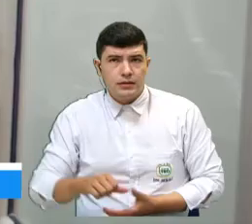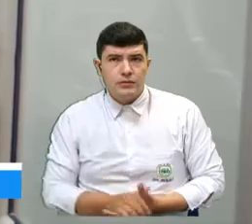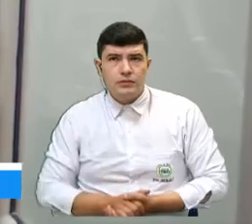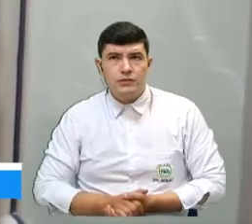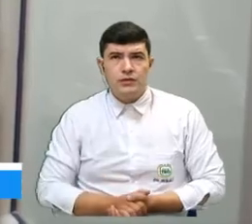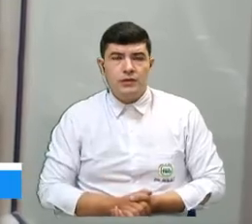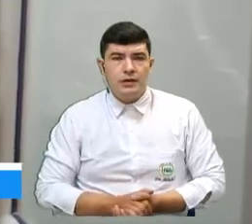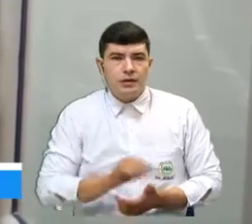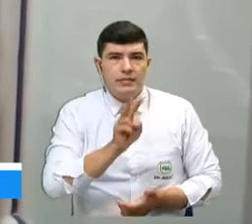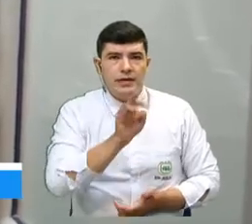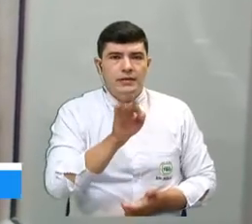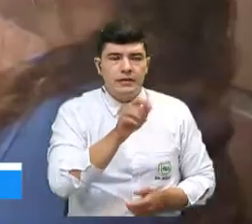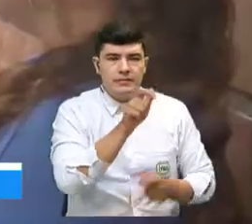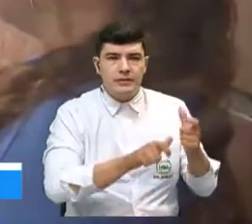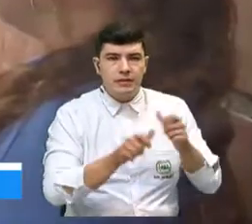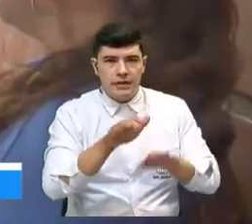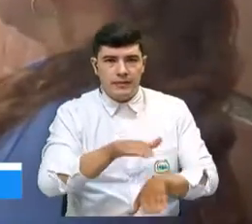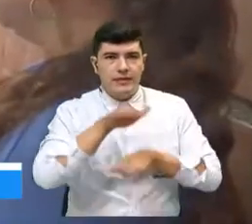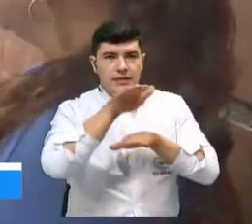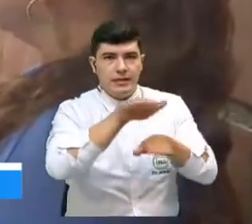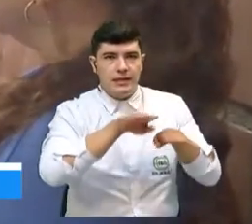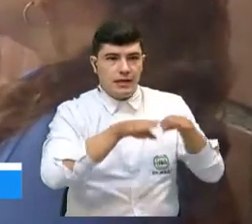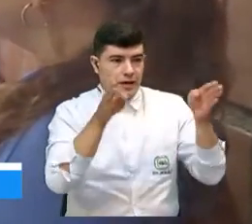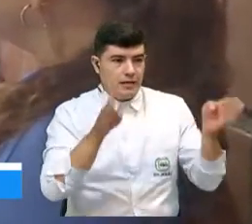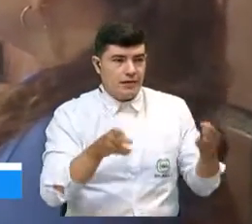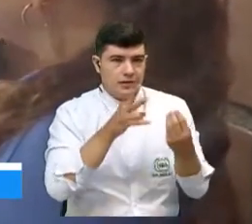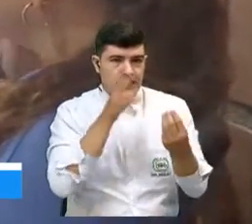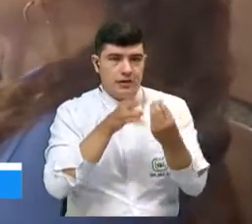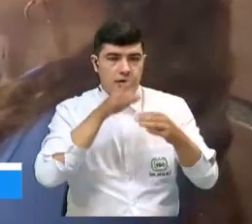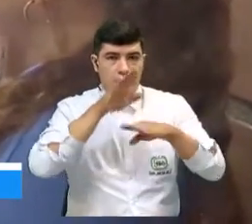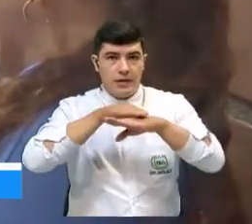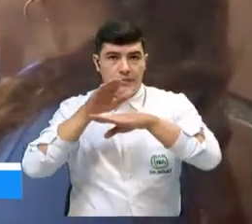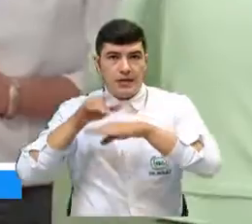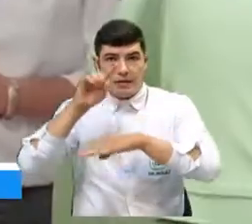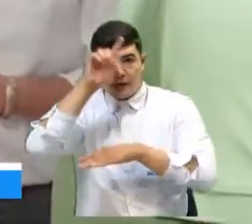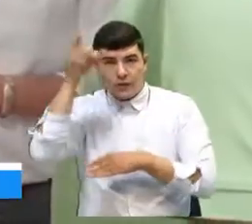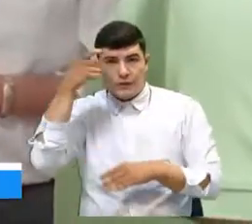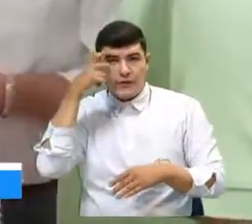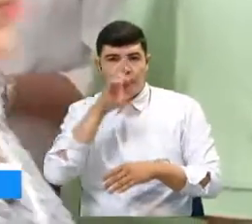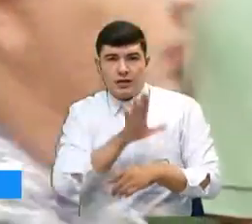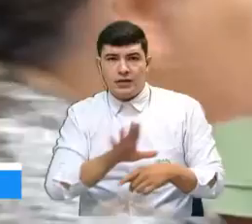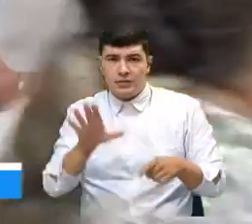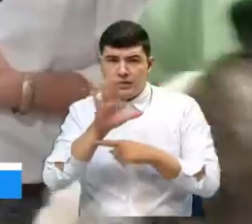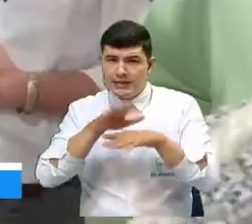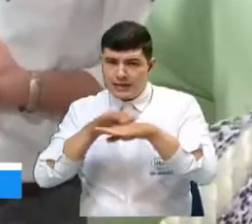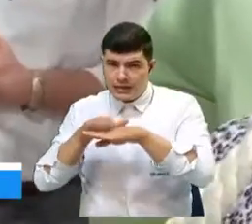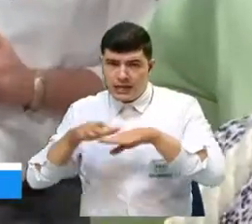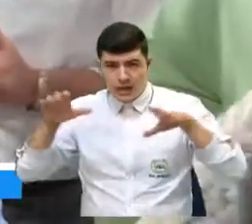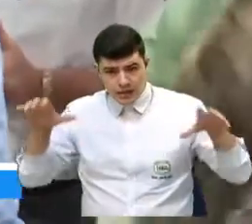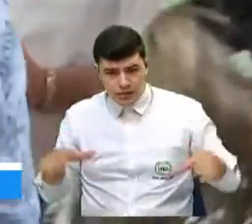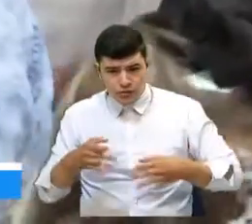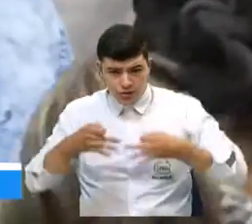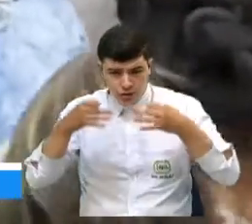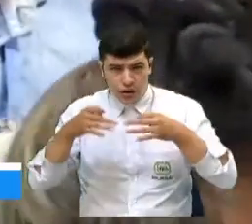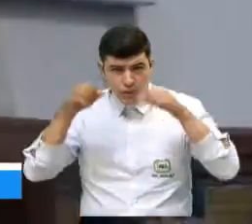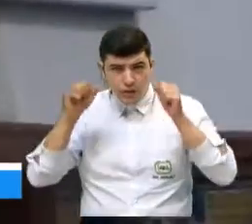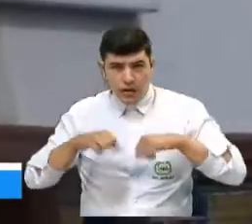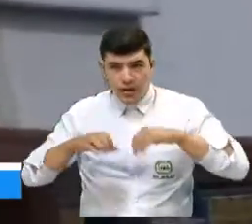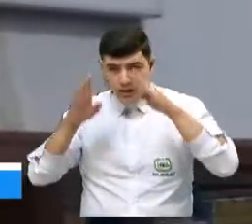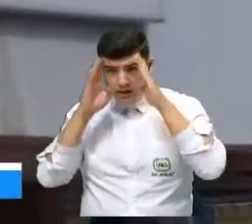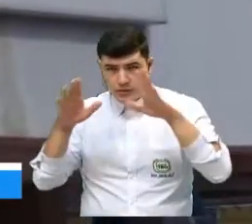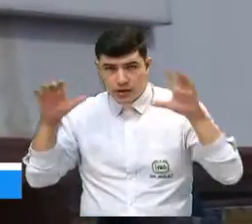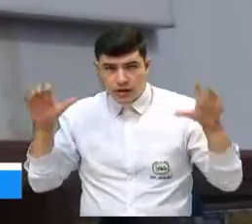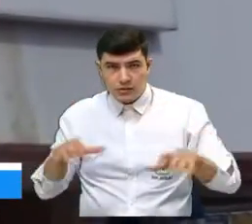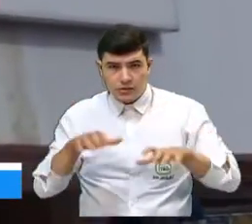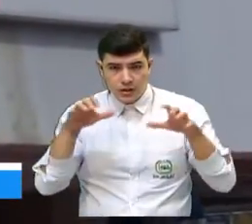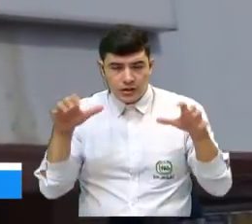Son 23 representantes de la Mesa de Víctimas quienes hacen el llamado al gobierno nacional a generar acciones concretas que permitan mitigar estos